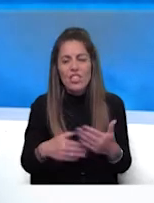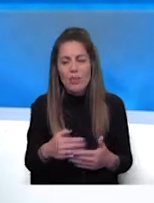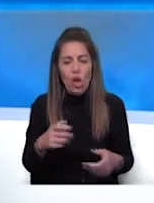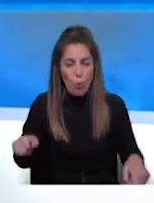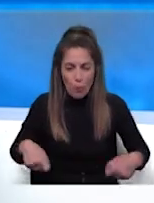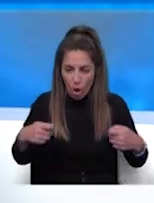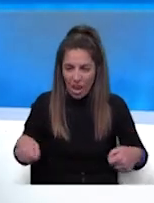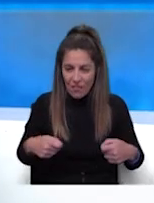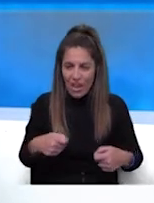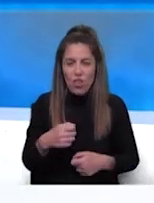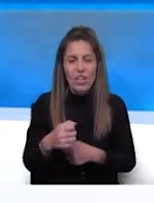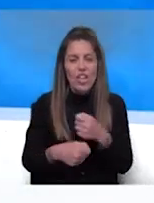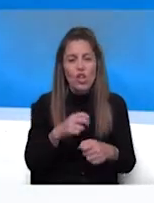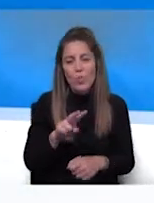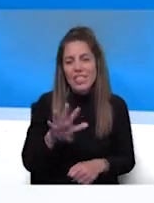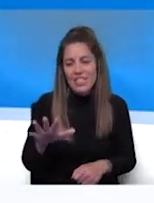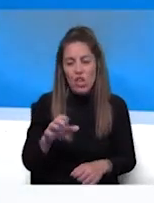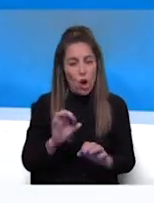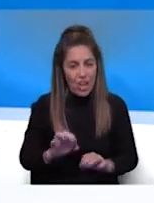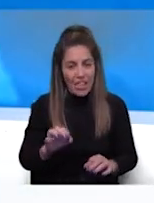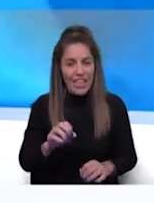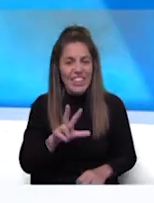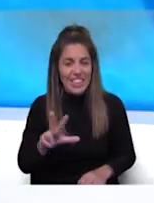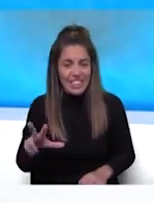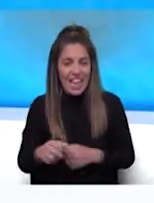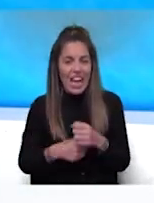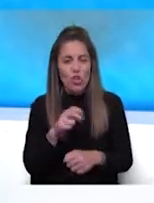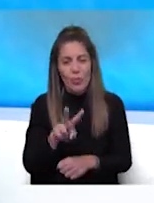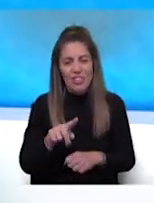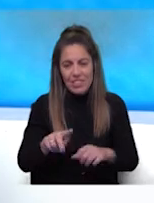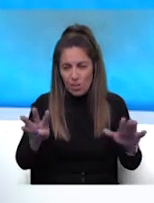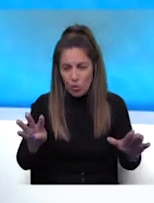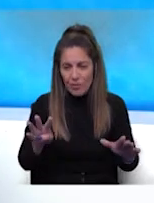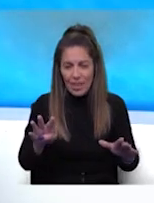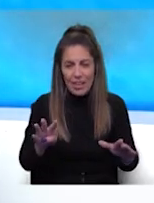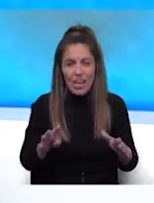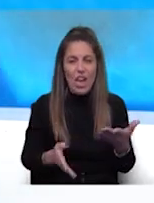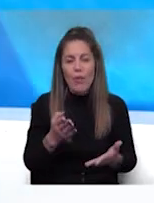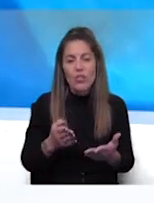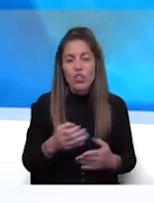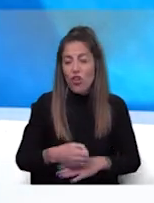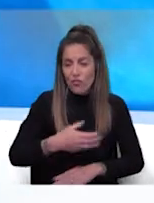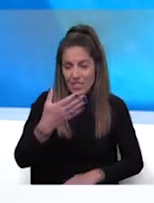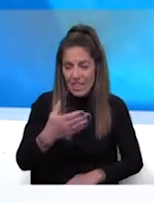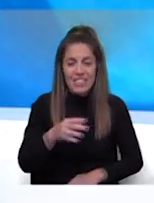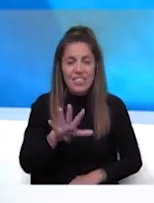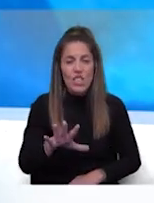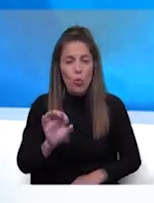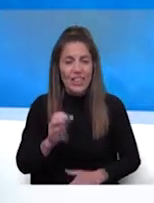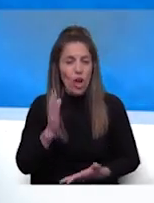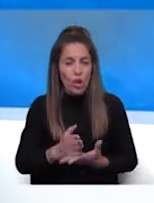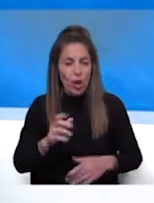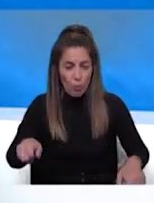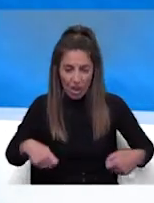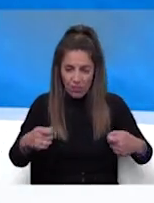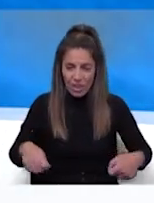lavado, cuando en 2005 no había ninguno, 33. Año 2019, evaluación oficial de Gafilat, 50 condenados por lavado